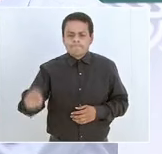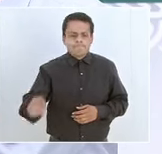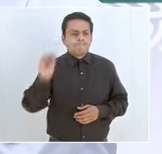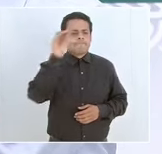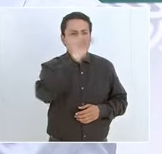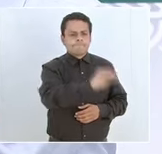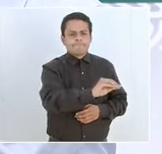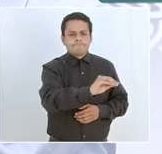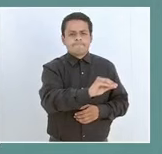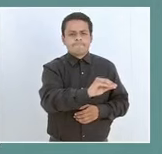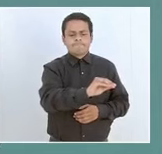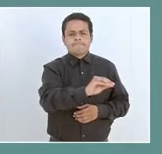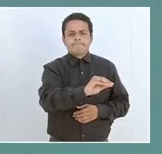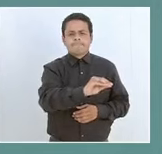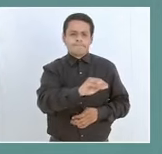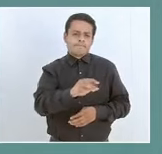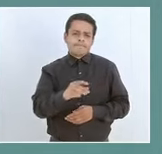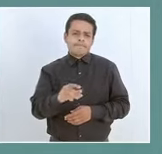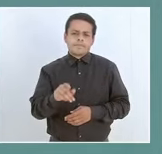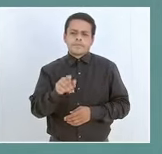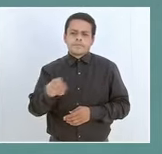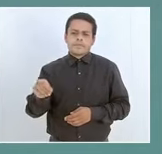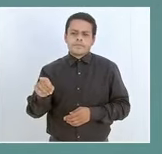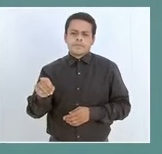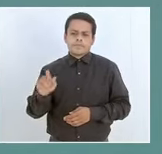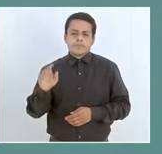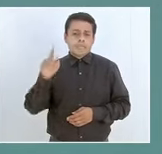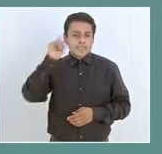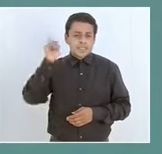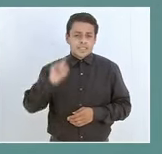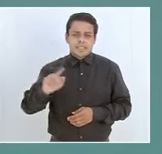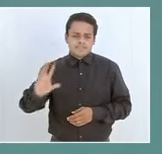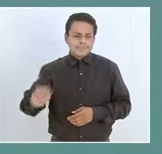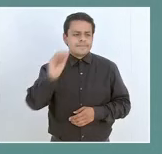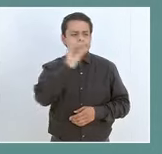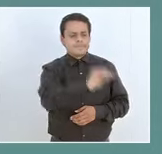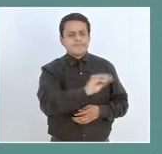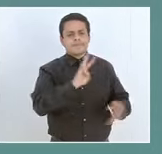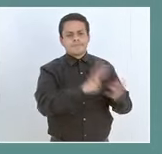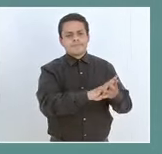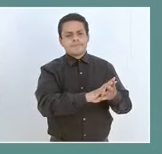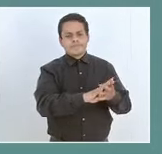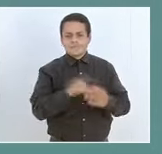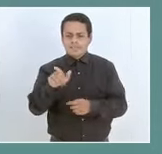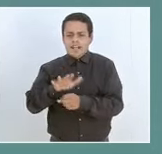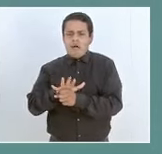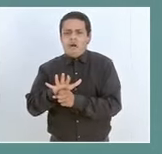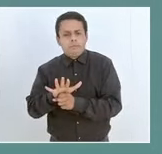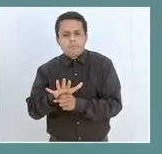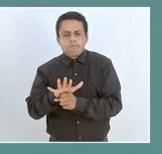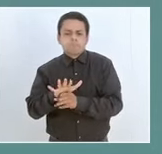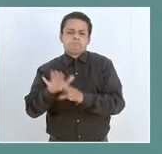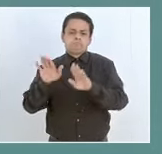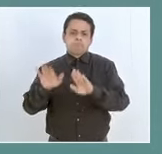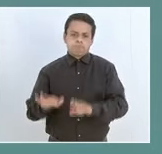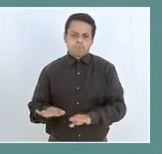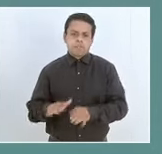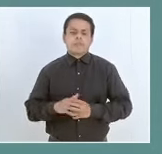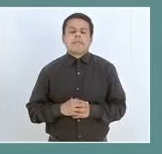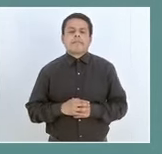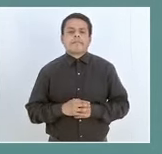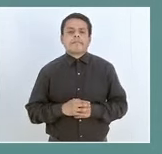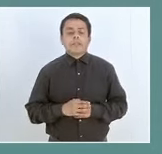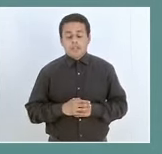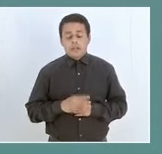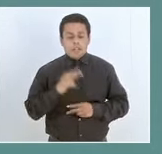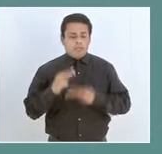ser alojados, reos del estado de Zacatecas. Vamos a